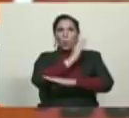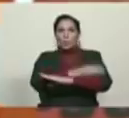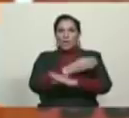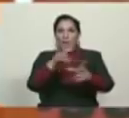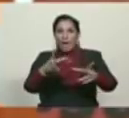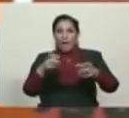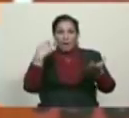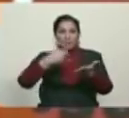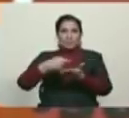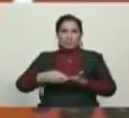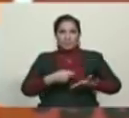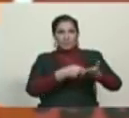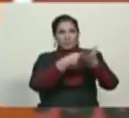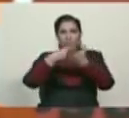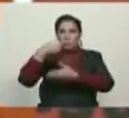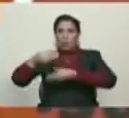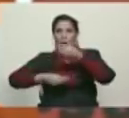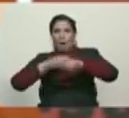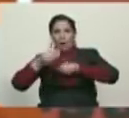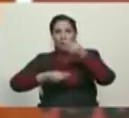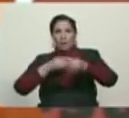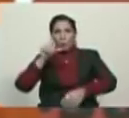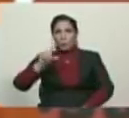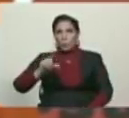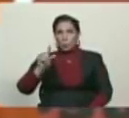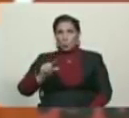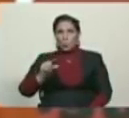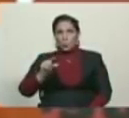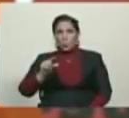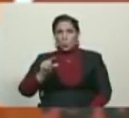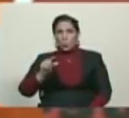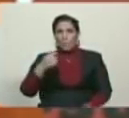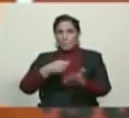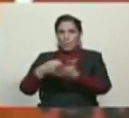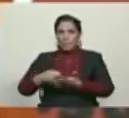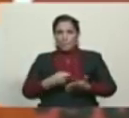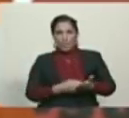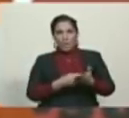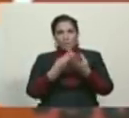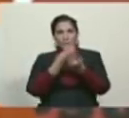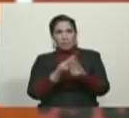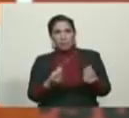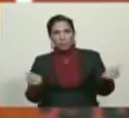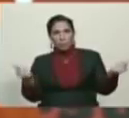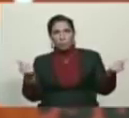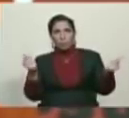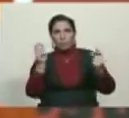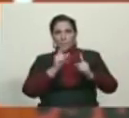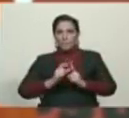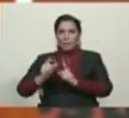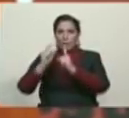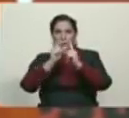en el país hará que el sueldo mínimo se diluya en palabras más, palabras menos,